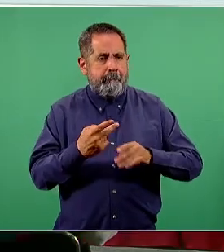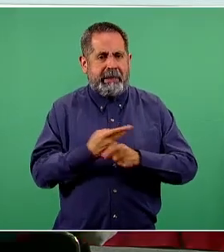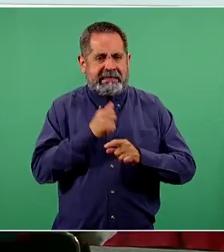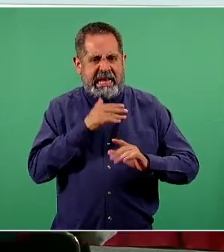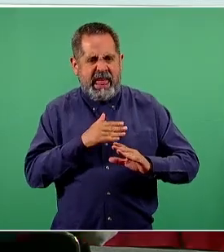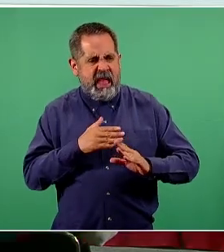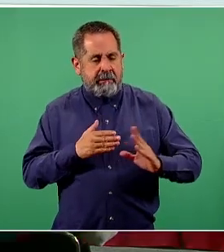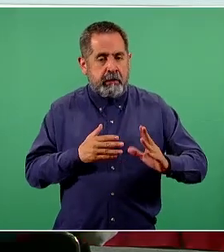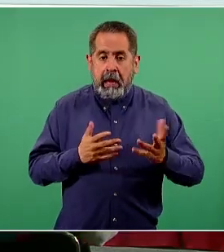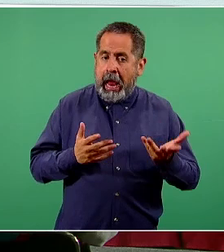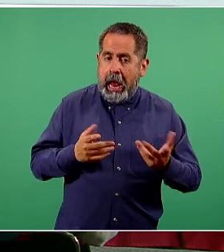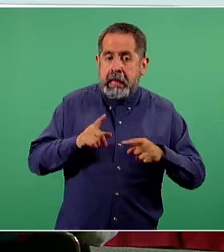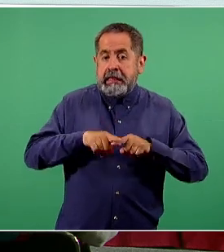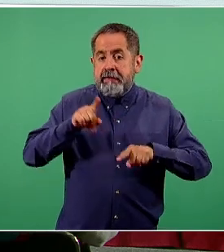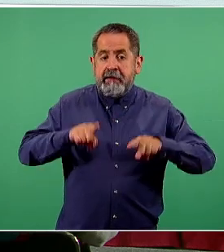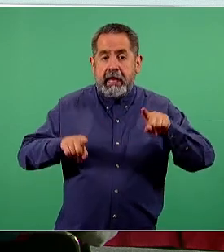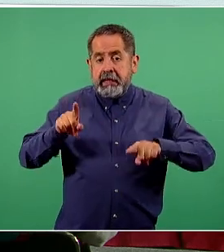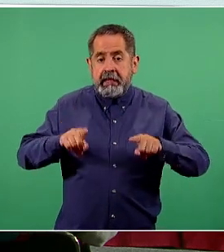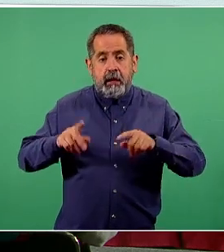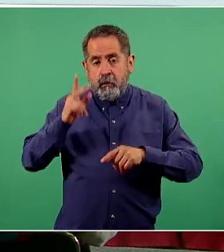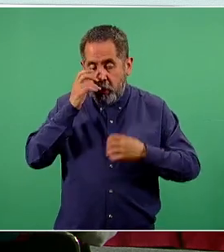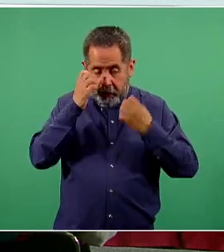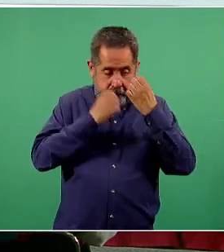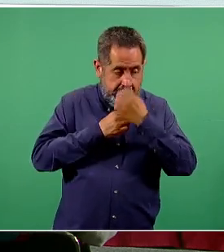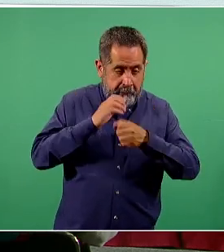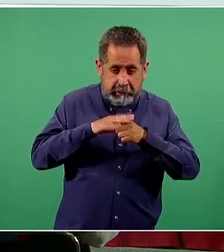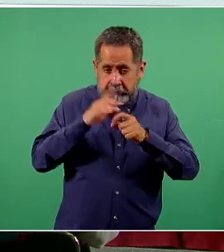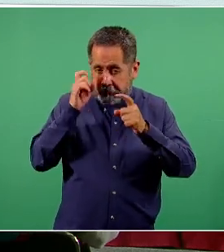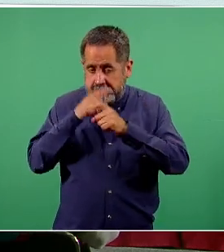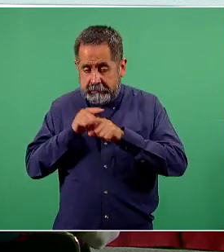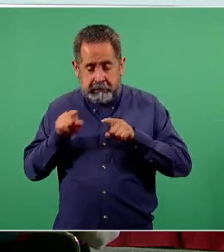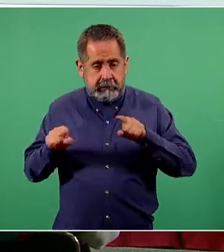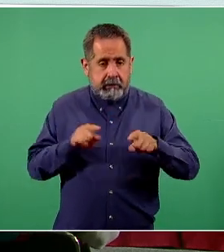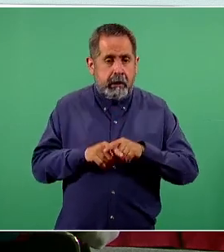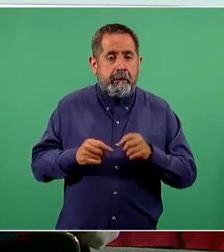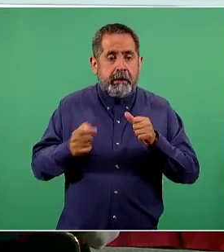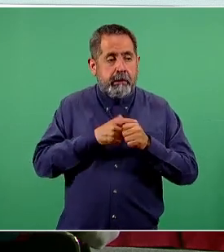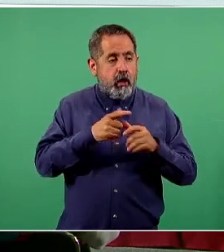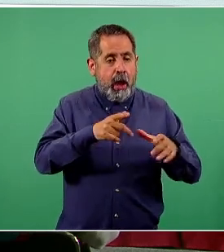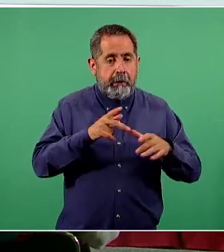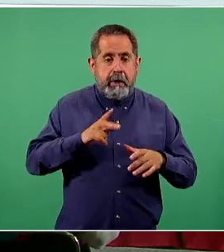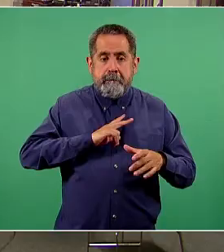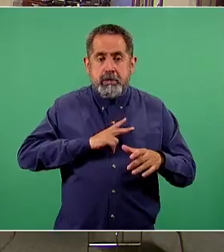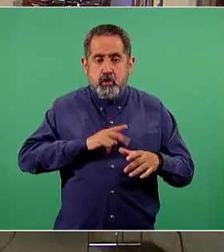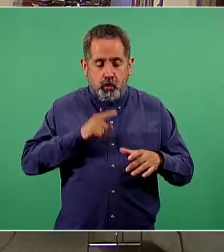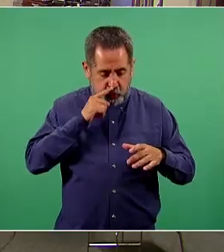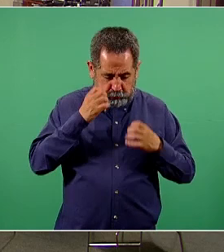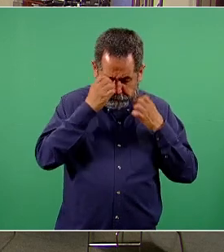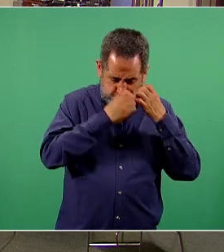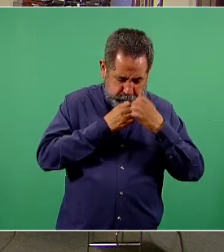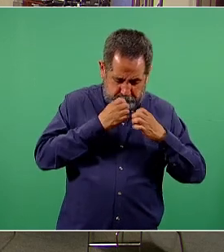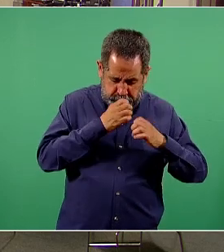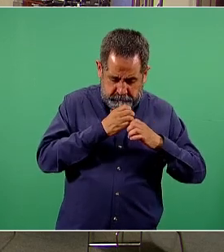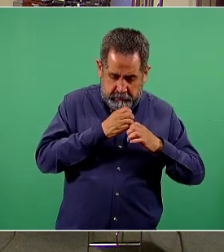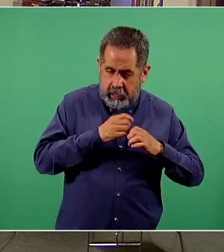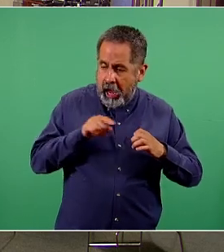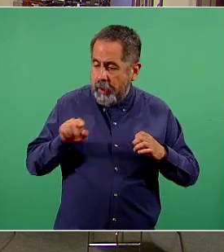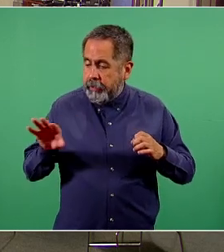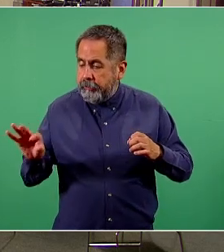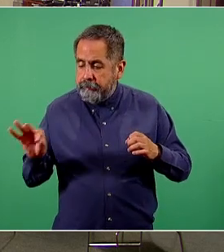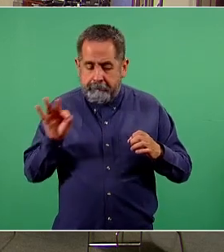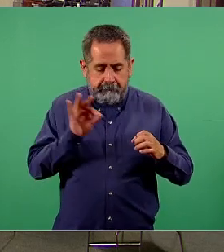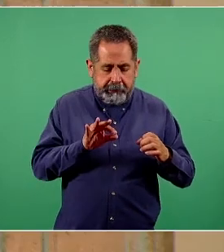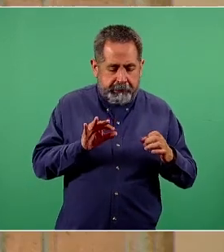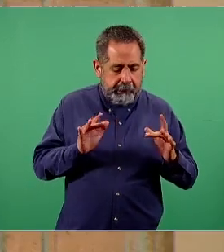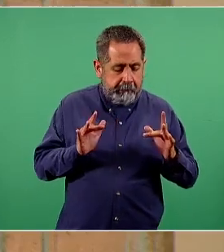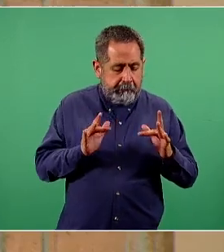evaluarlos de manera directa, es una prueba compleja porque se tiene que cultivar el virus y se tiene que poner en contacto con los anticuerpos. Sin